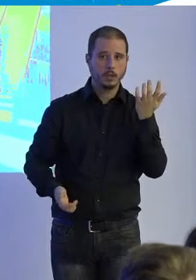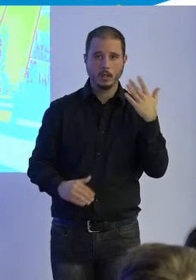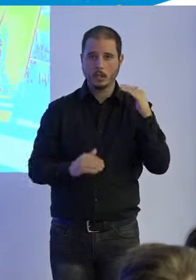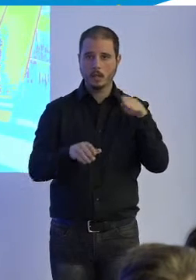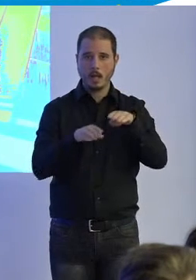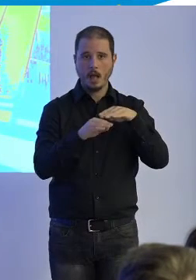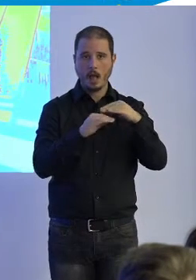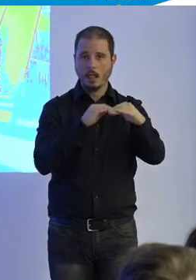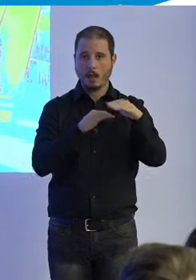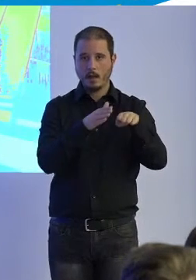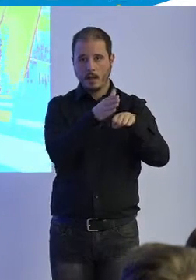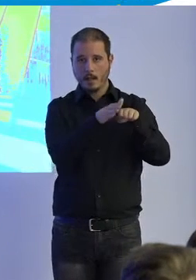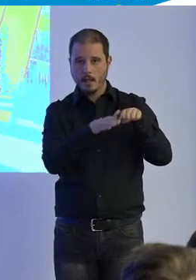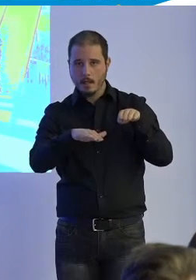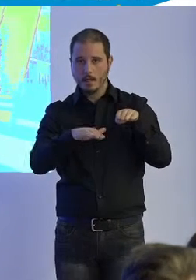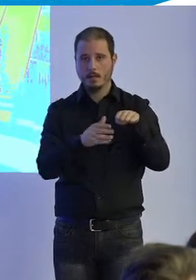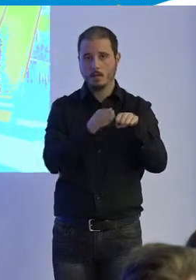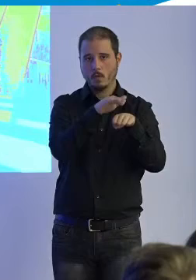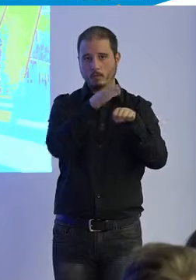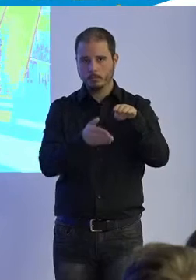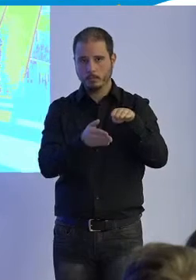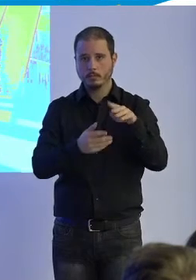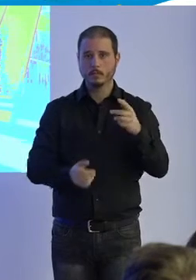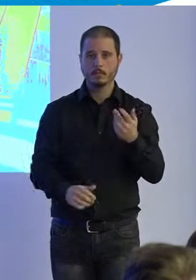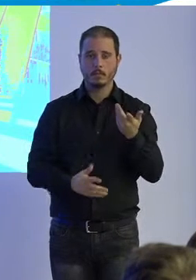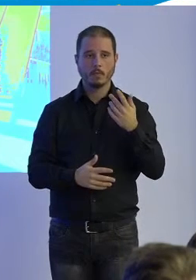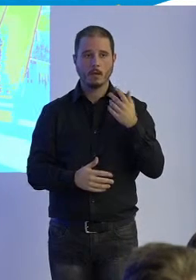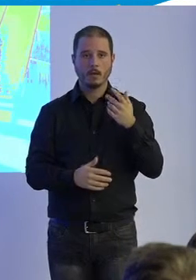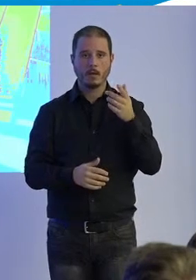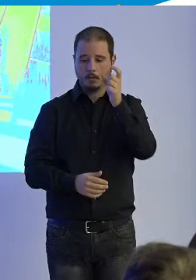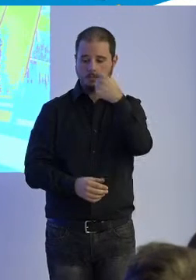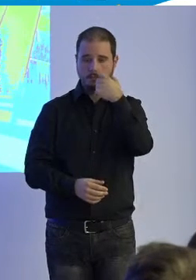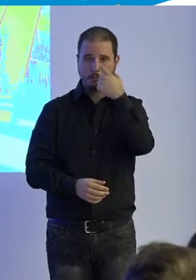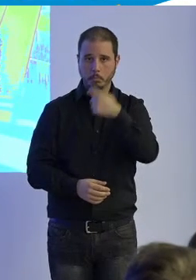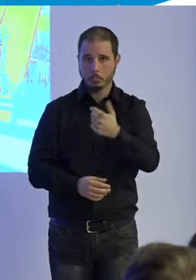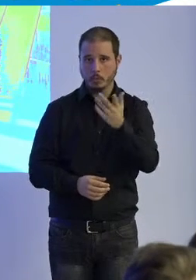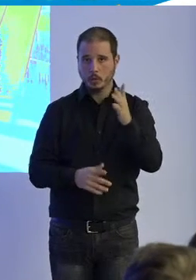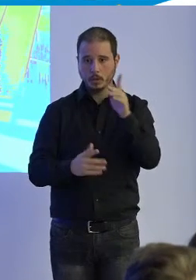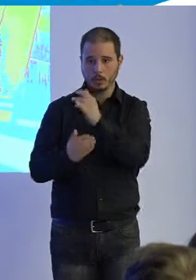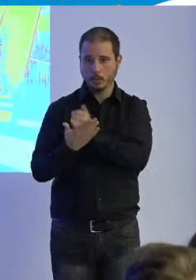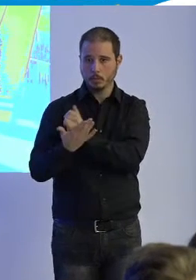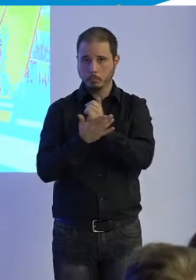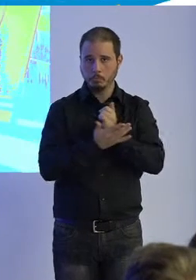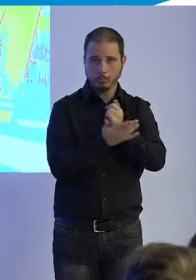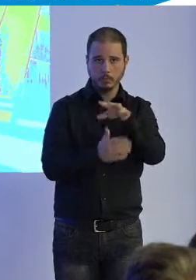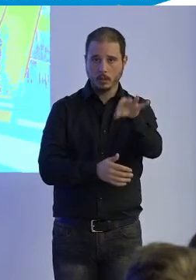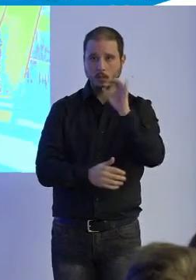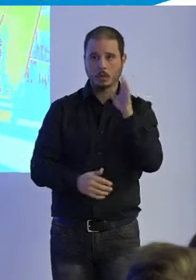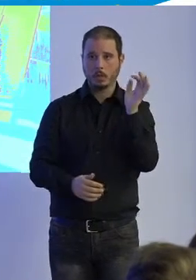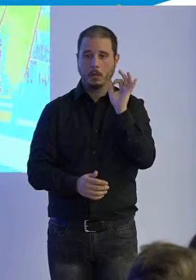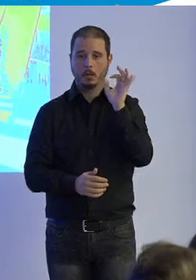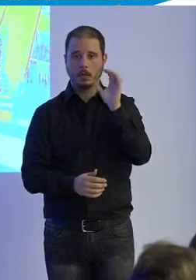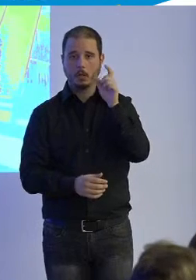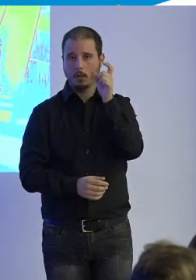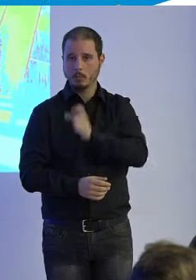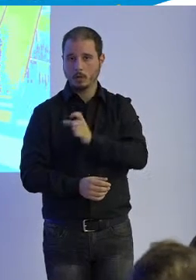aceras que tenían rebaje, para elegir las rutas mejor adaptadas, por ejemplo, a una persona mayor o a una